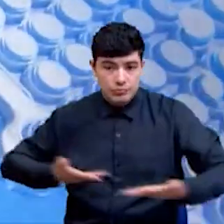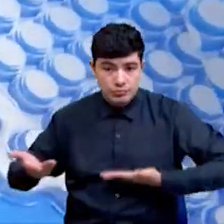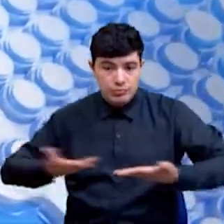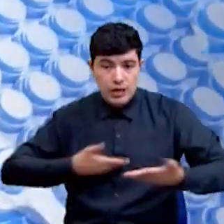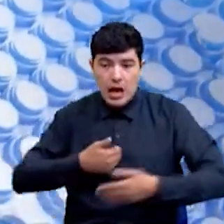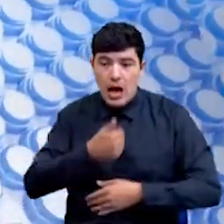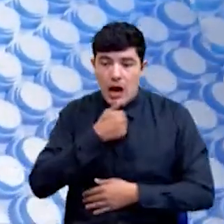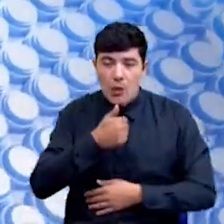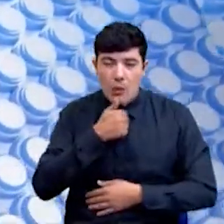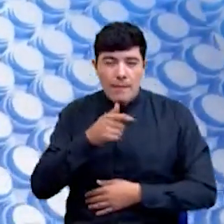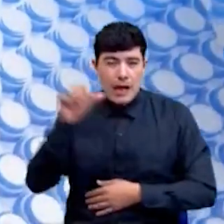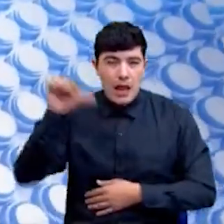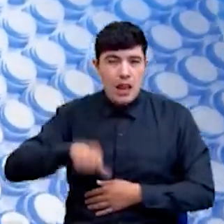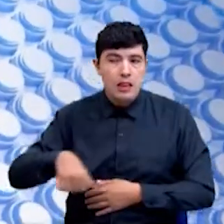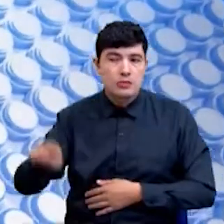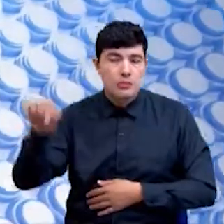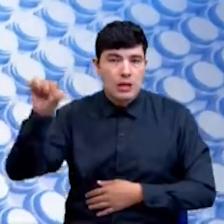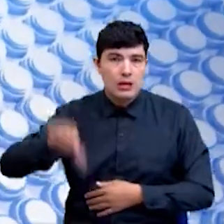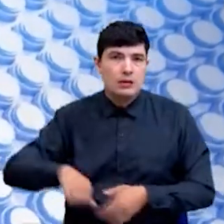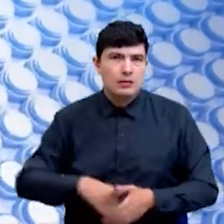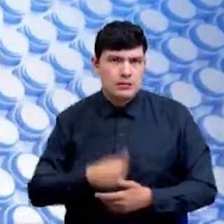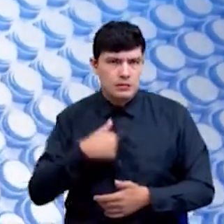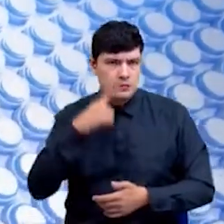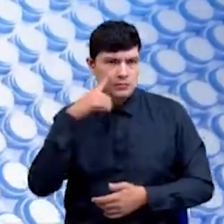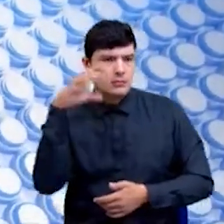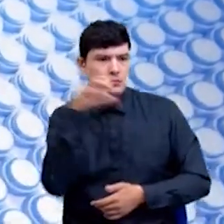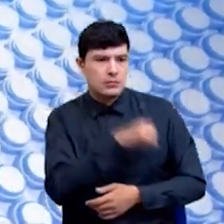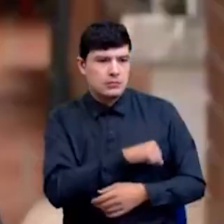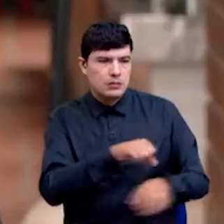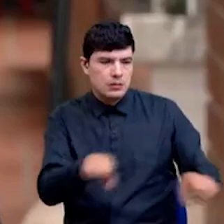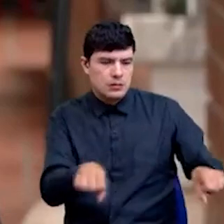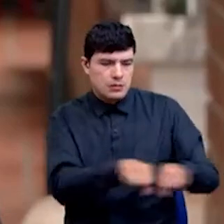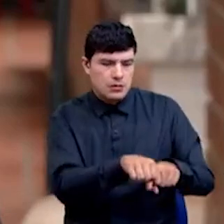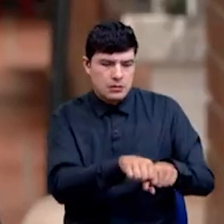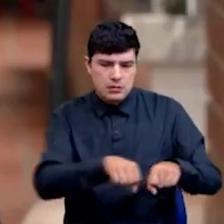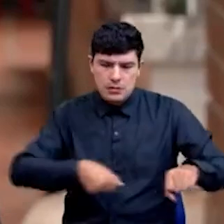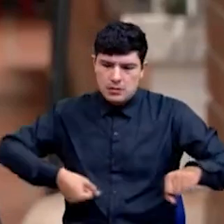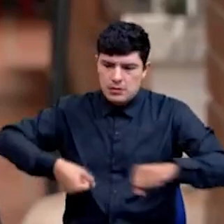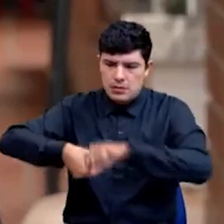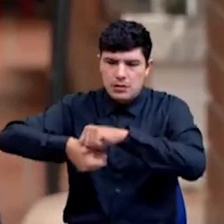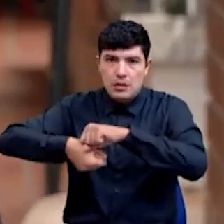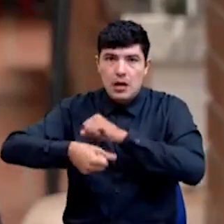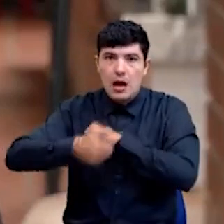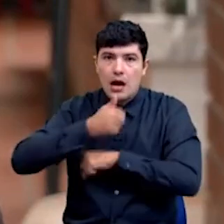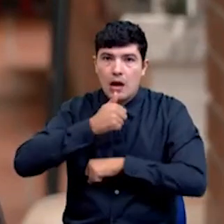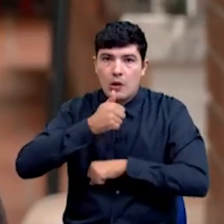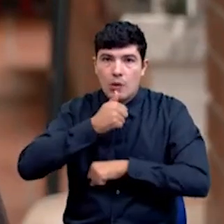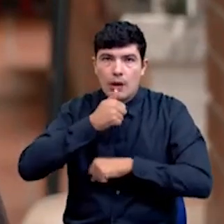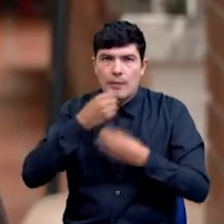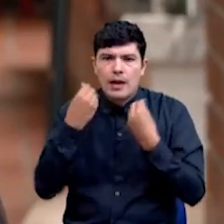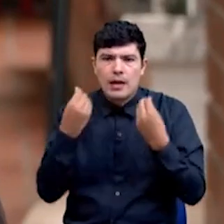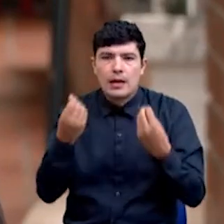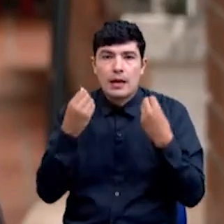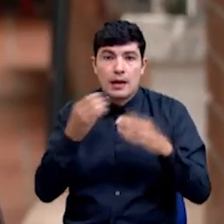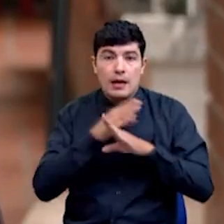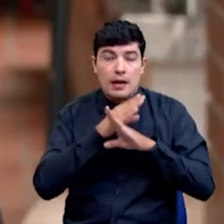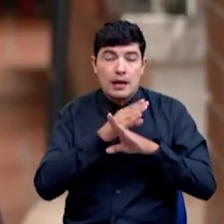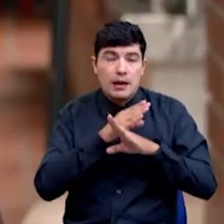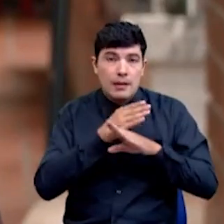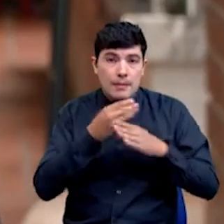del agua. Noté que se habían hecho unas conexiones para evadir el pago